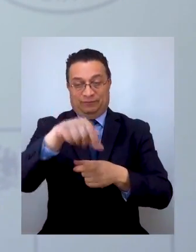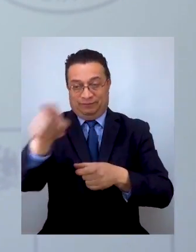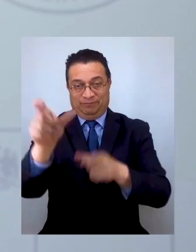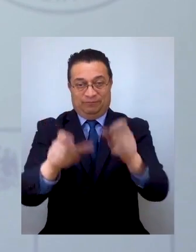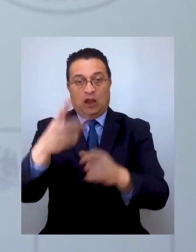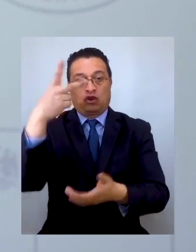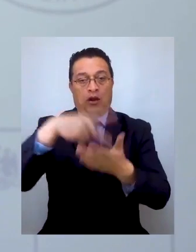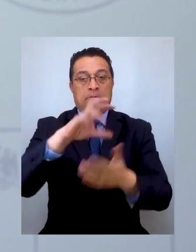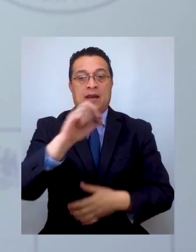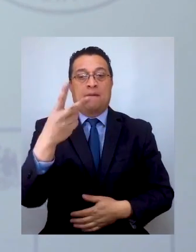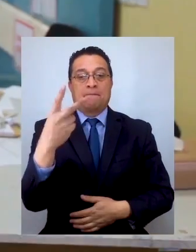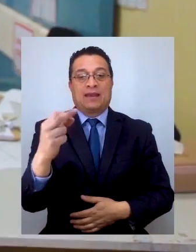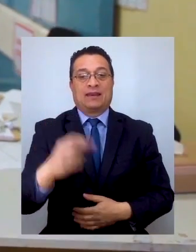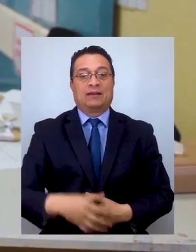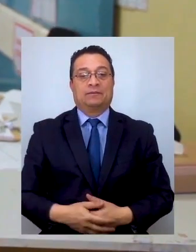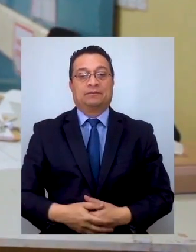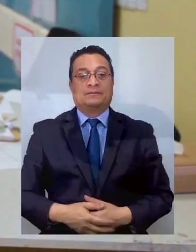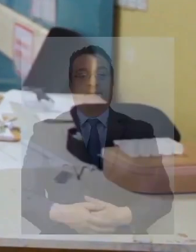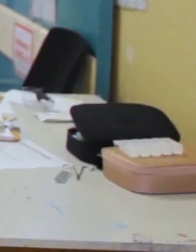internos durante el 2020.